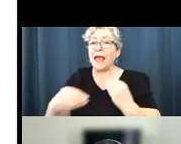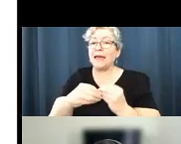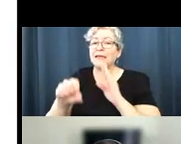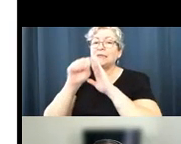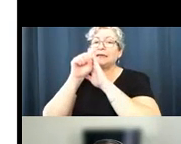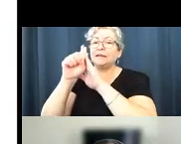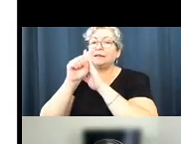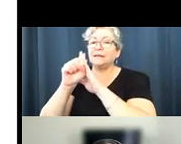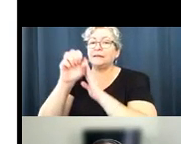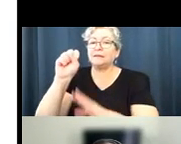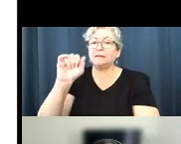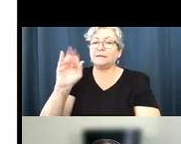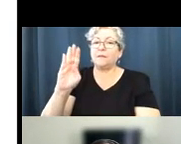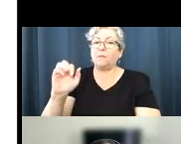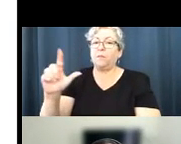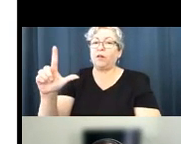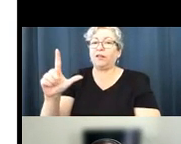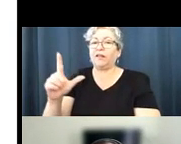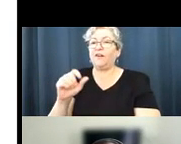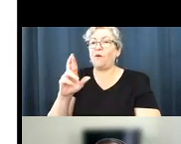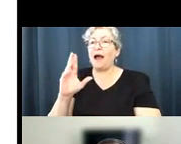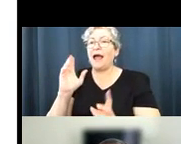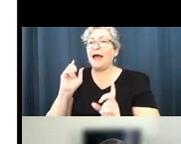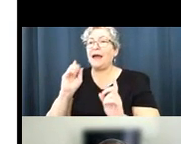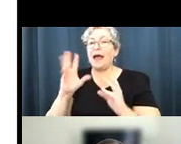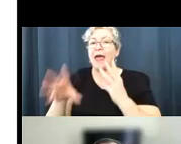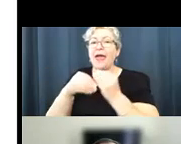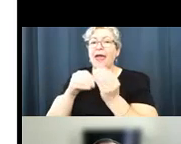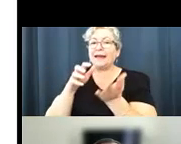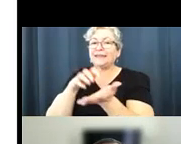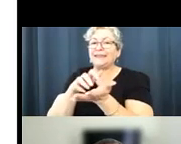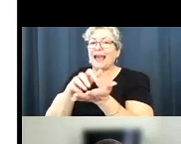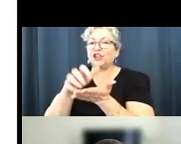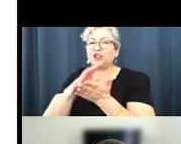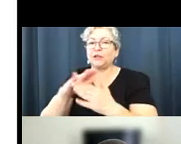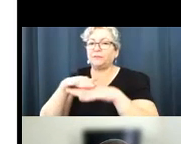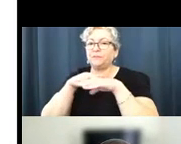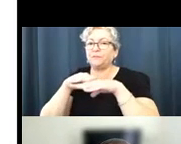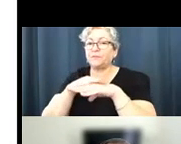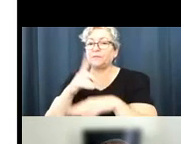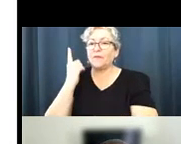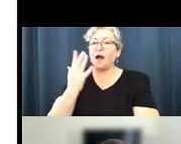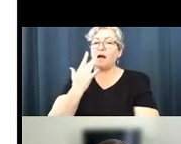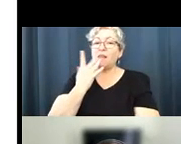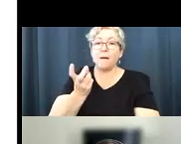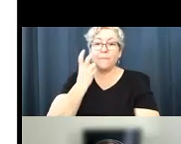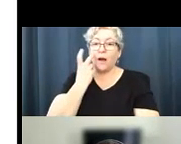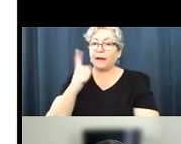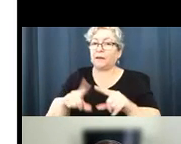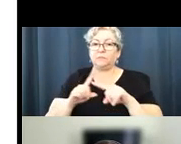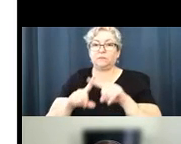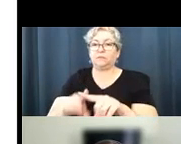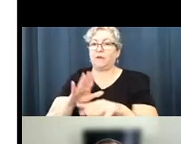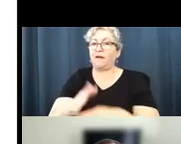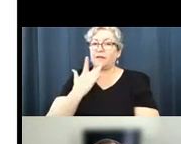poner color, ponerle un poco unos símbolos en la serie o hacer algún tipo de textura en sus líneas, porque la persona que